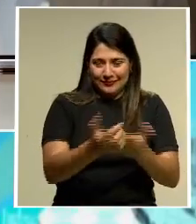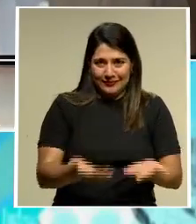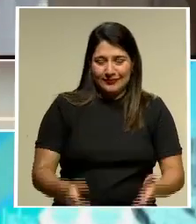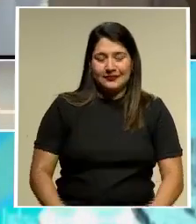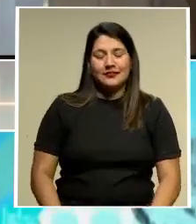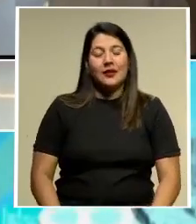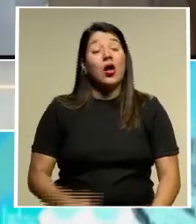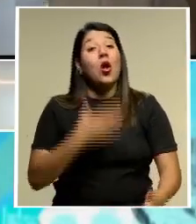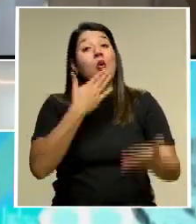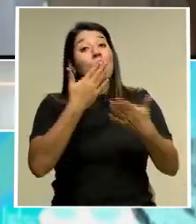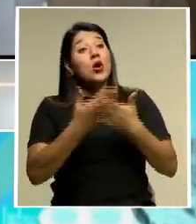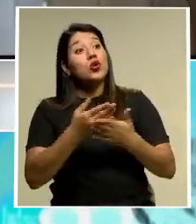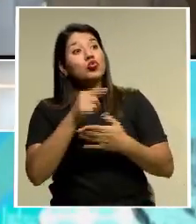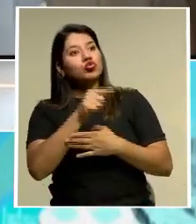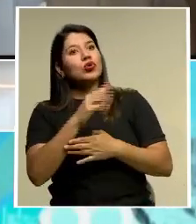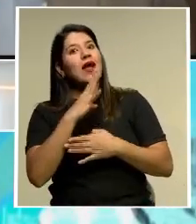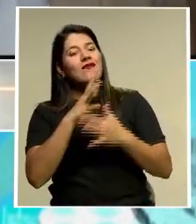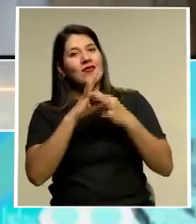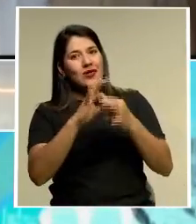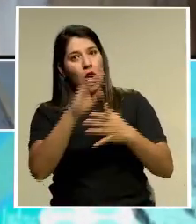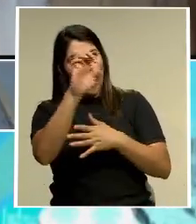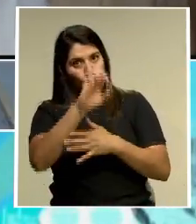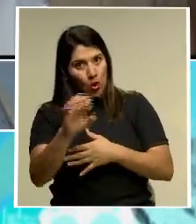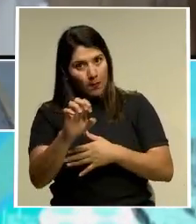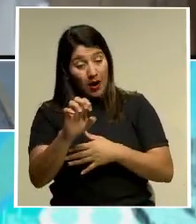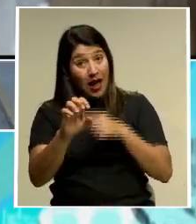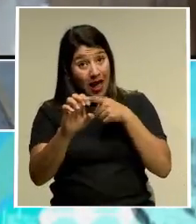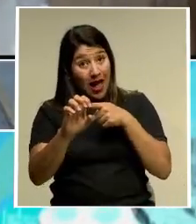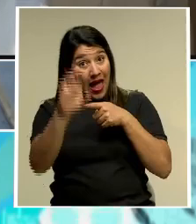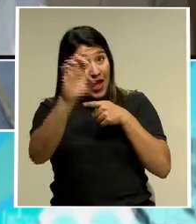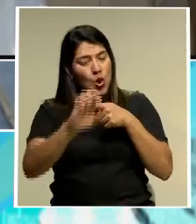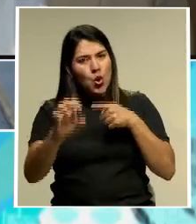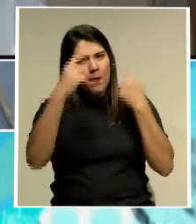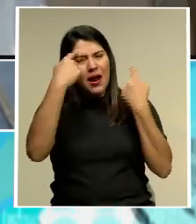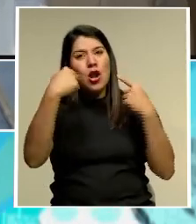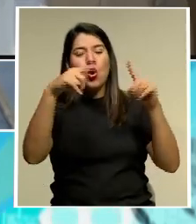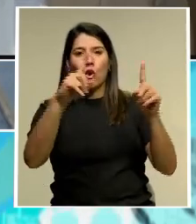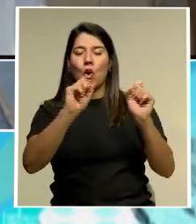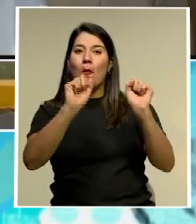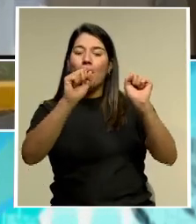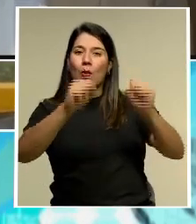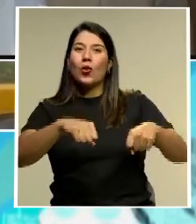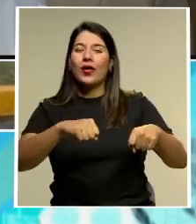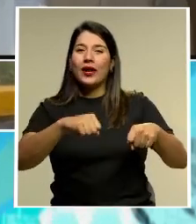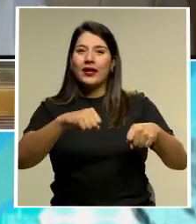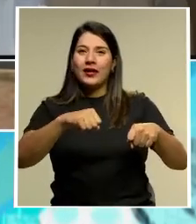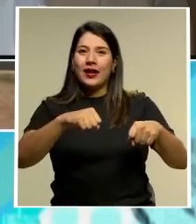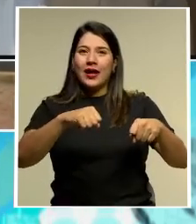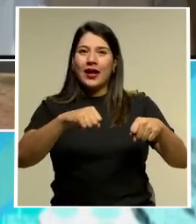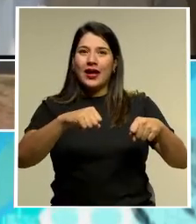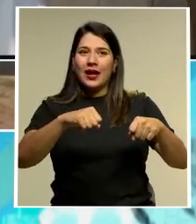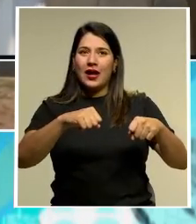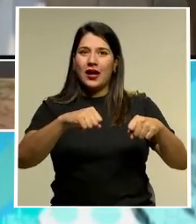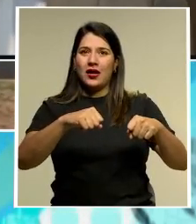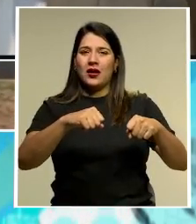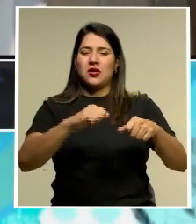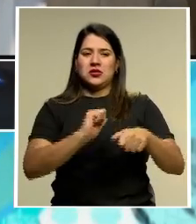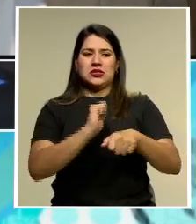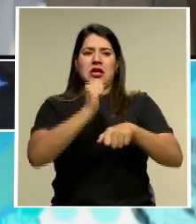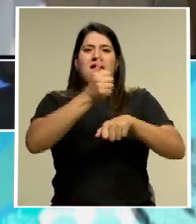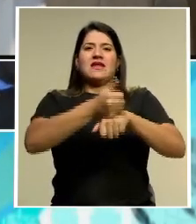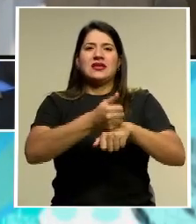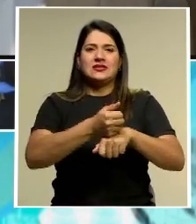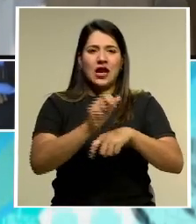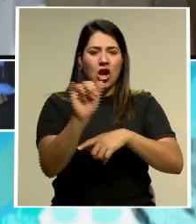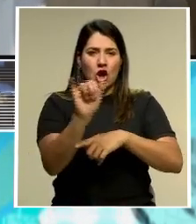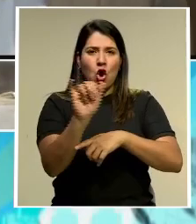a la mesa el tema europeo. Europa ha logrado articularse como un continente que negocia